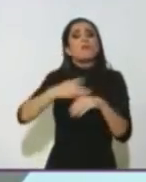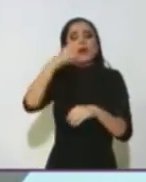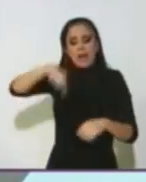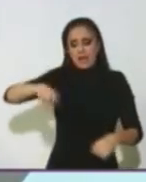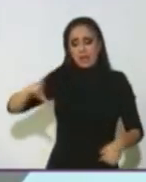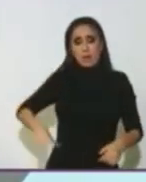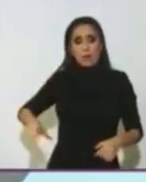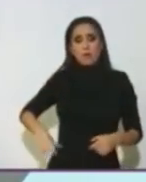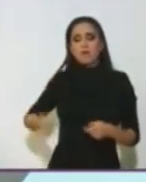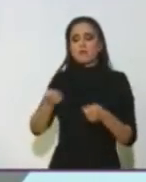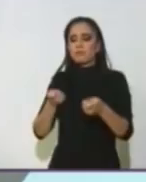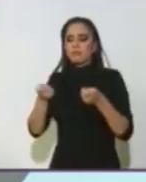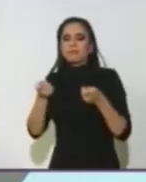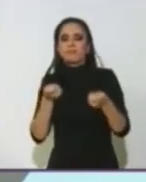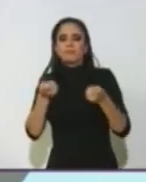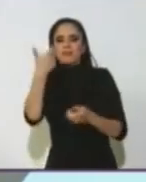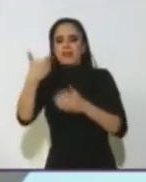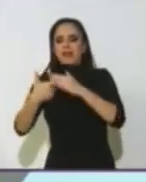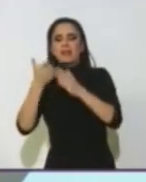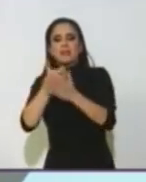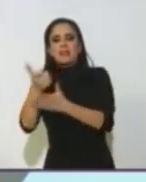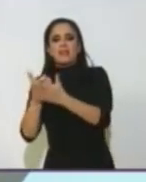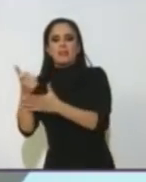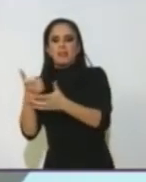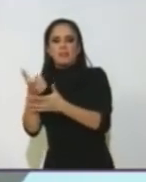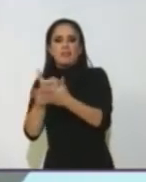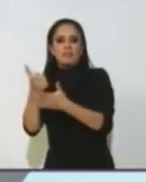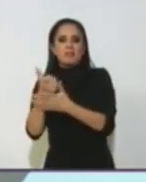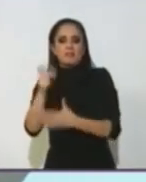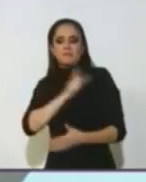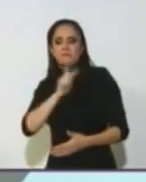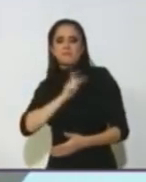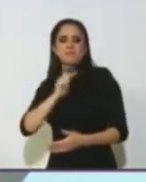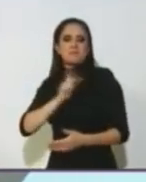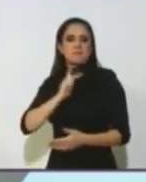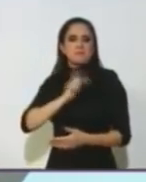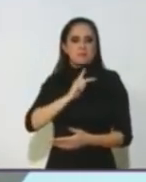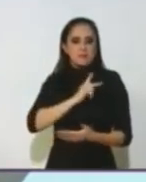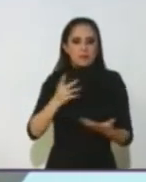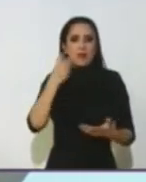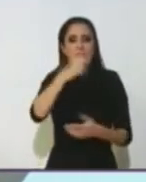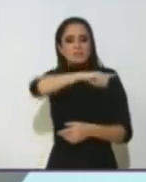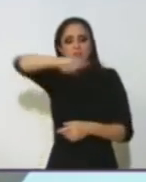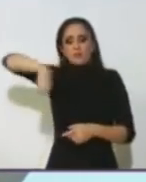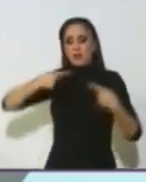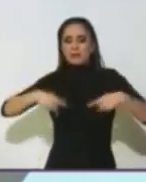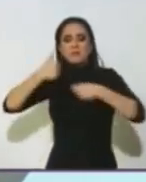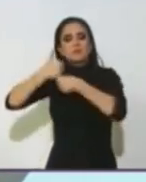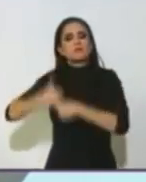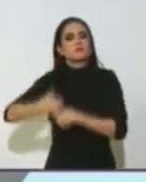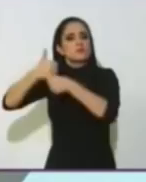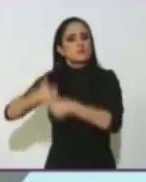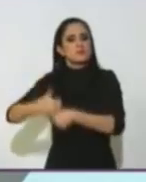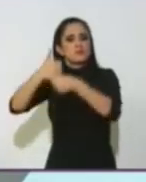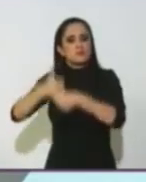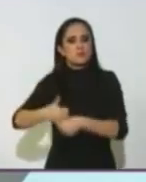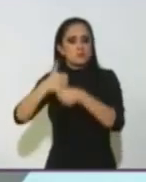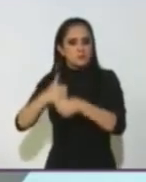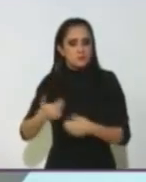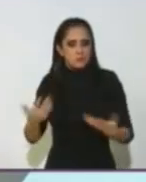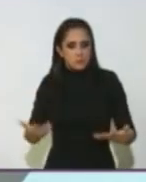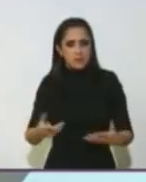negocio privado y de los problemas de la ciudad un calvario para todos y para todas pero ya dijimos